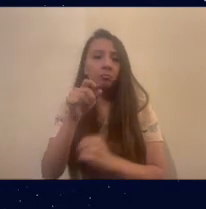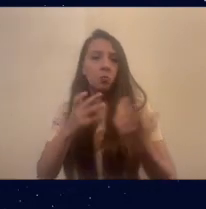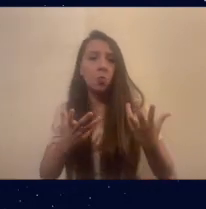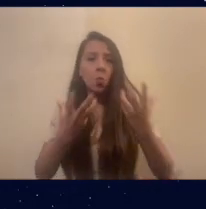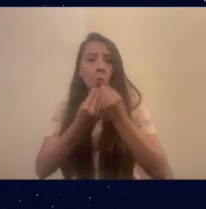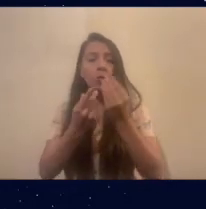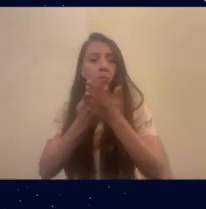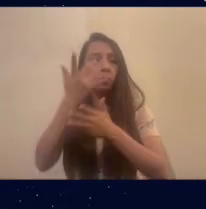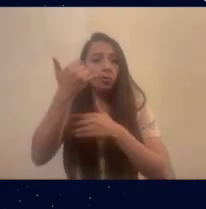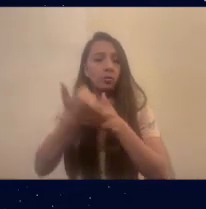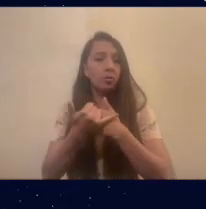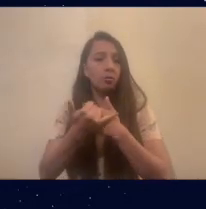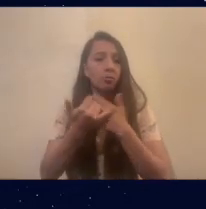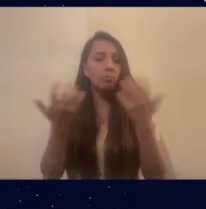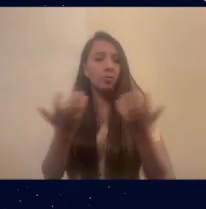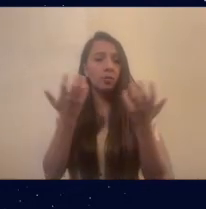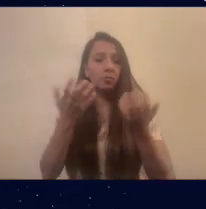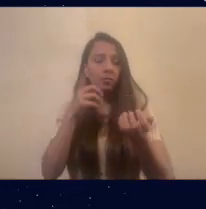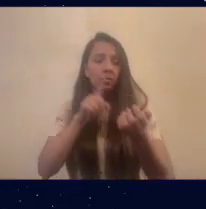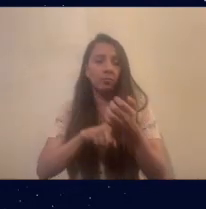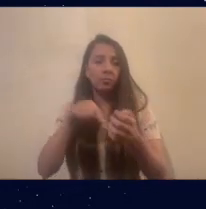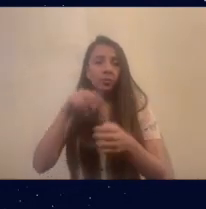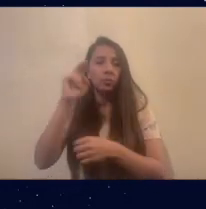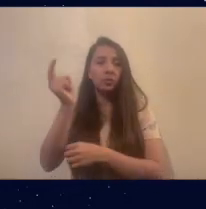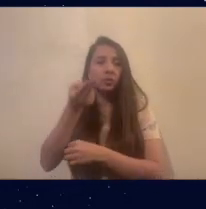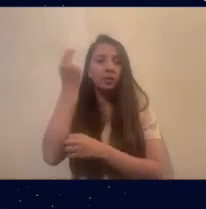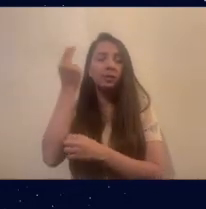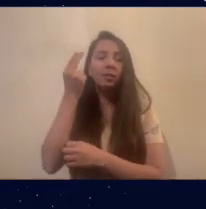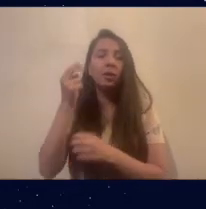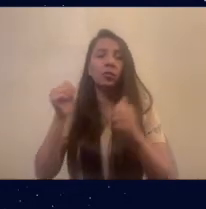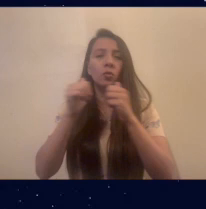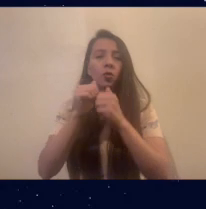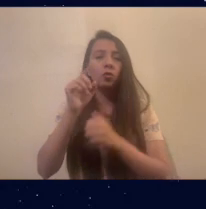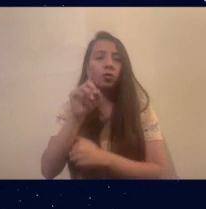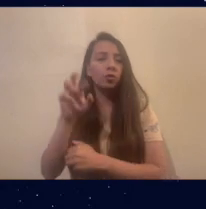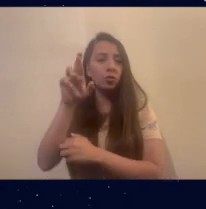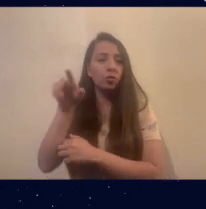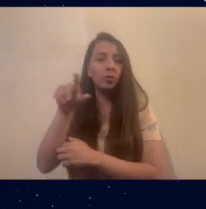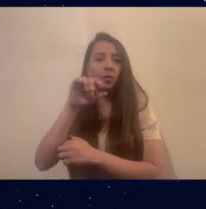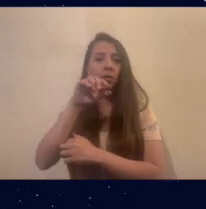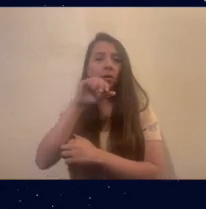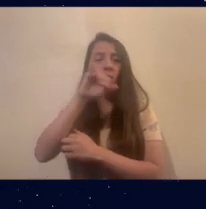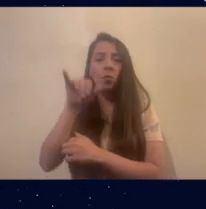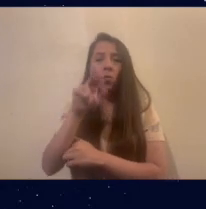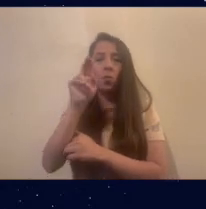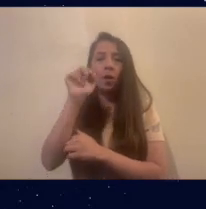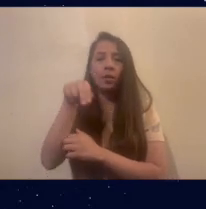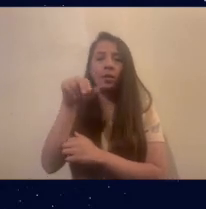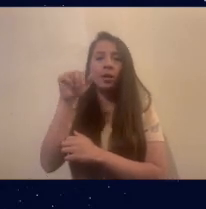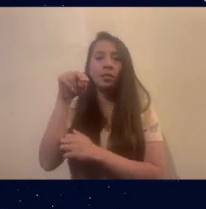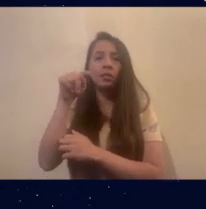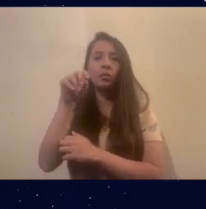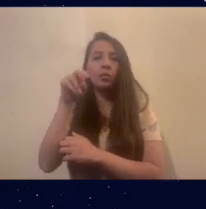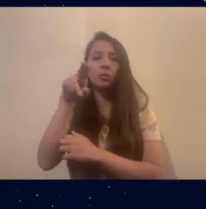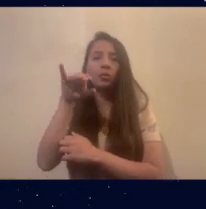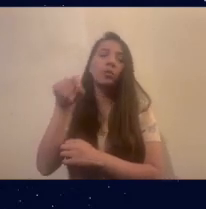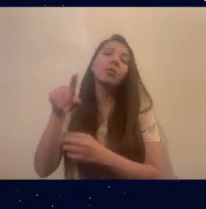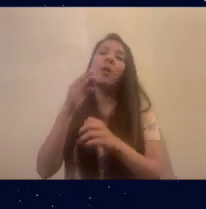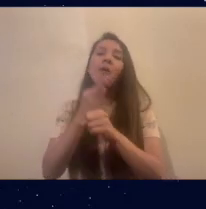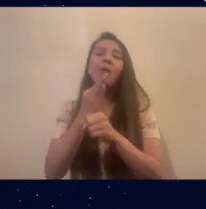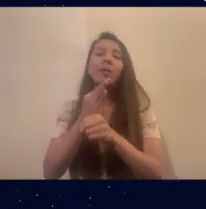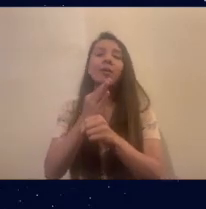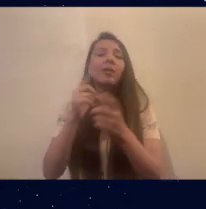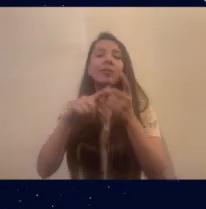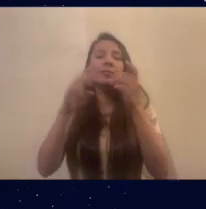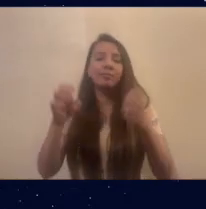proyecto conjunto que desarrollamos dentro de nuestra institución con el doctor Juan Antonio González, que en este momento se encuentra en Buenos Aires, por eso